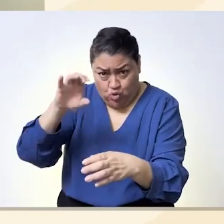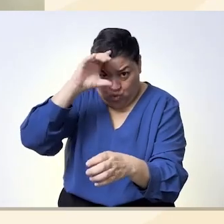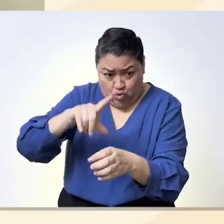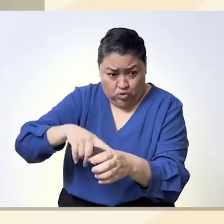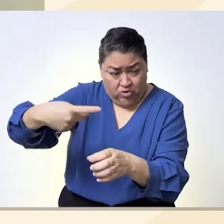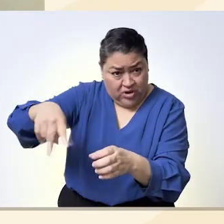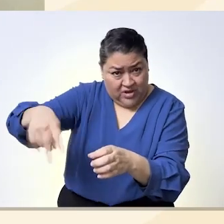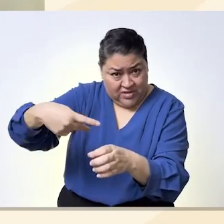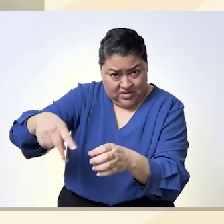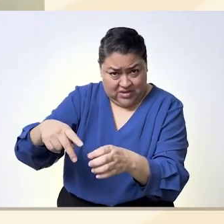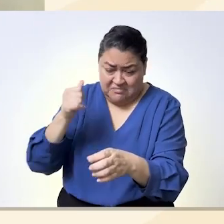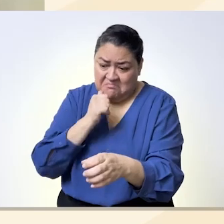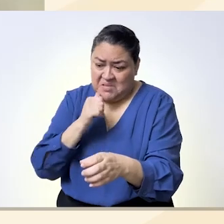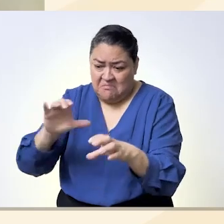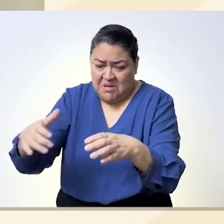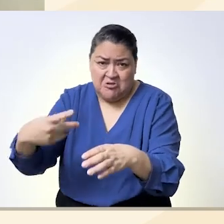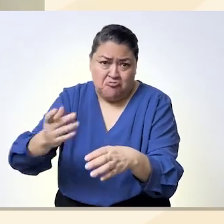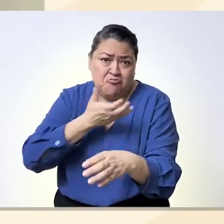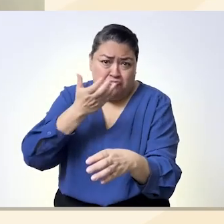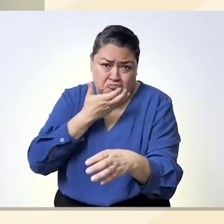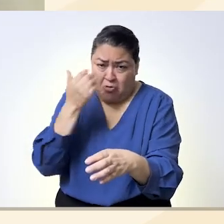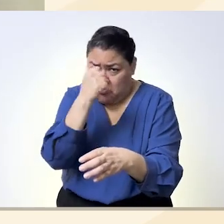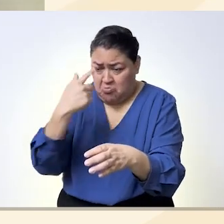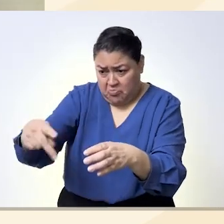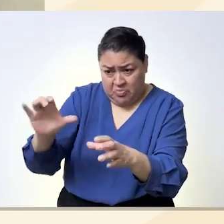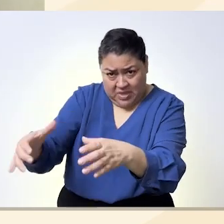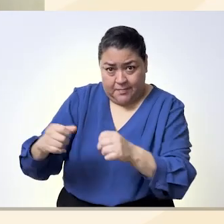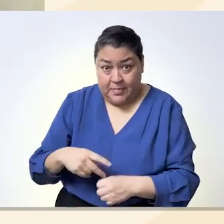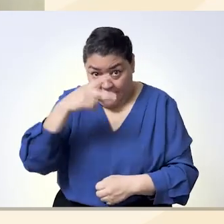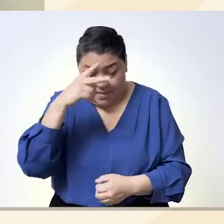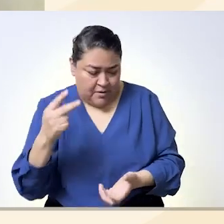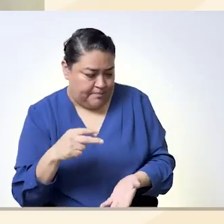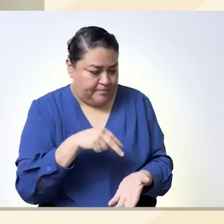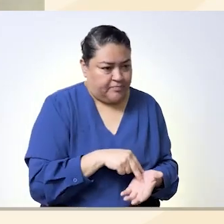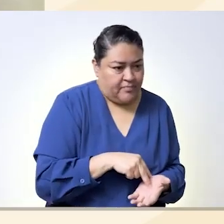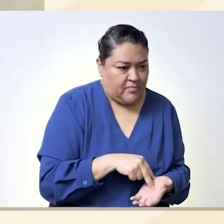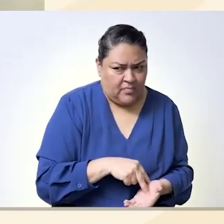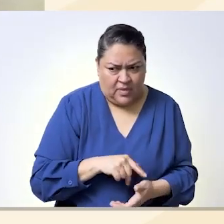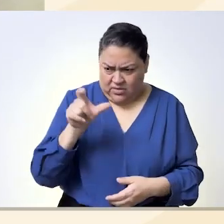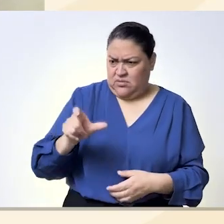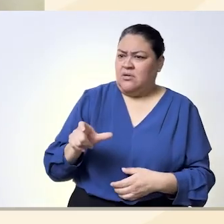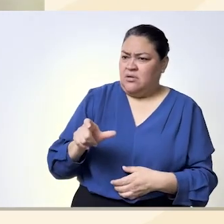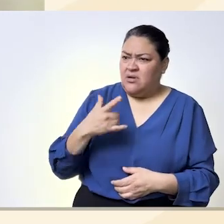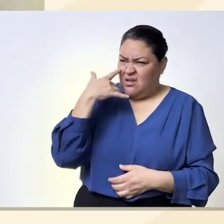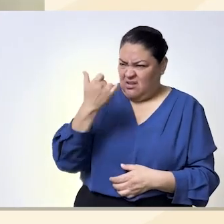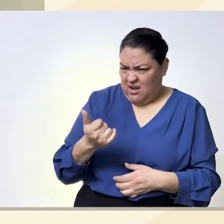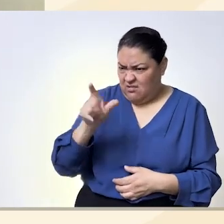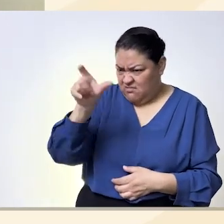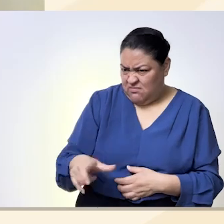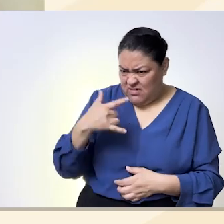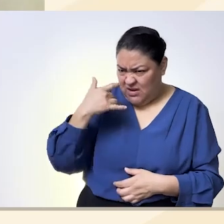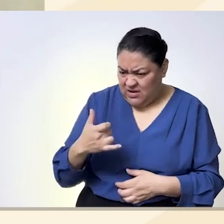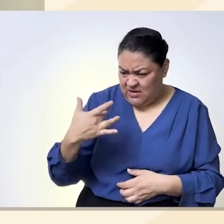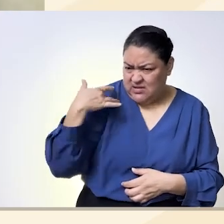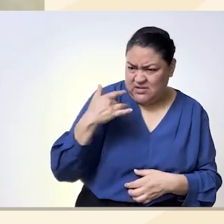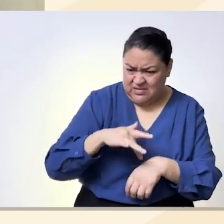es una comunidad y una cultura como muy adaptada a ciertos rasgos autistas, pero que llegan acá a México y como que es como, ay,